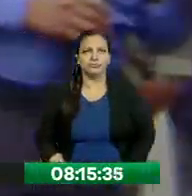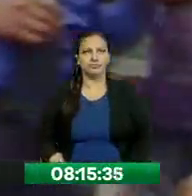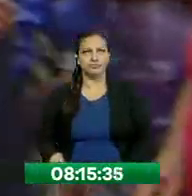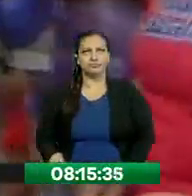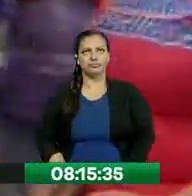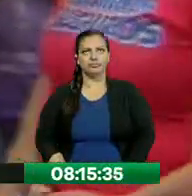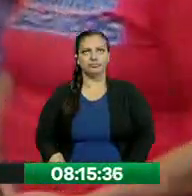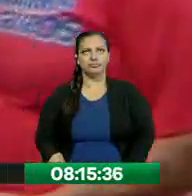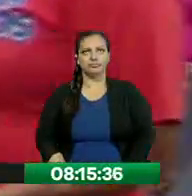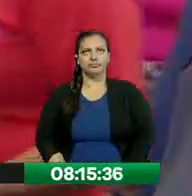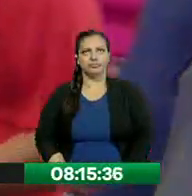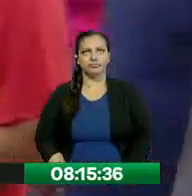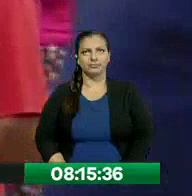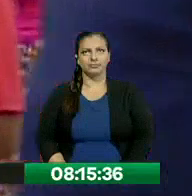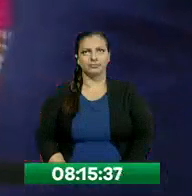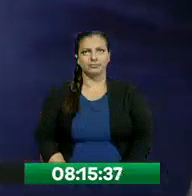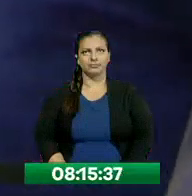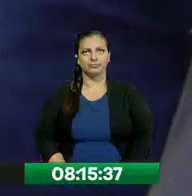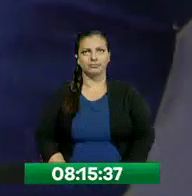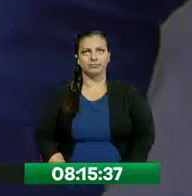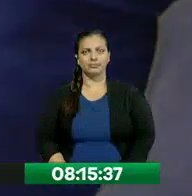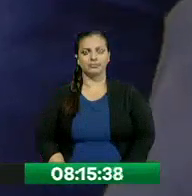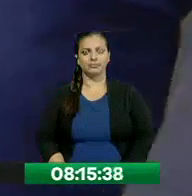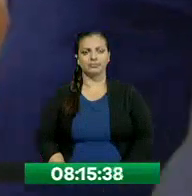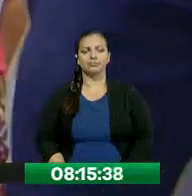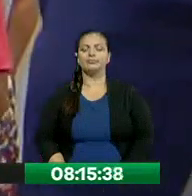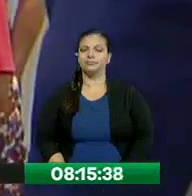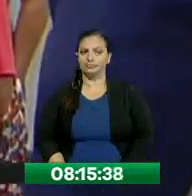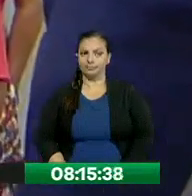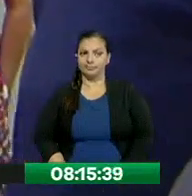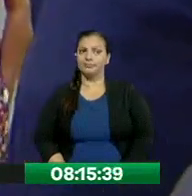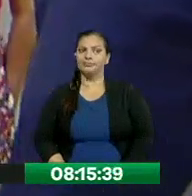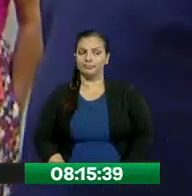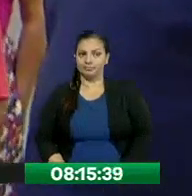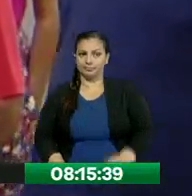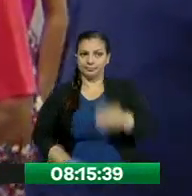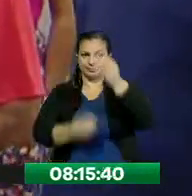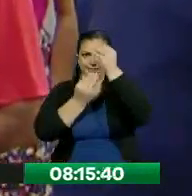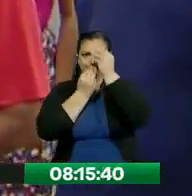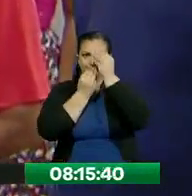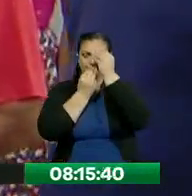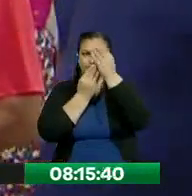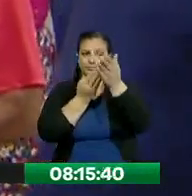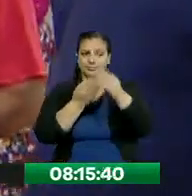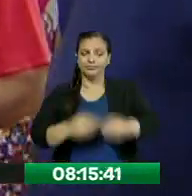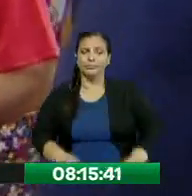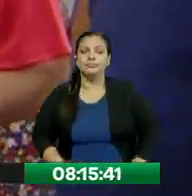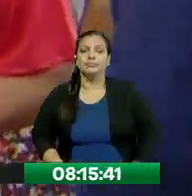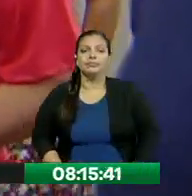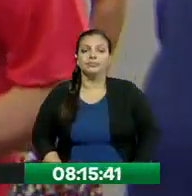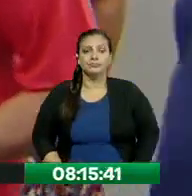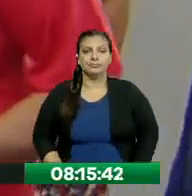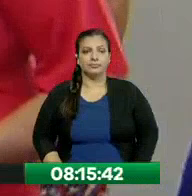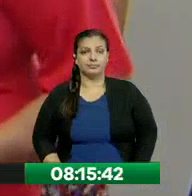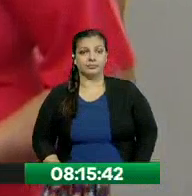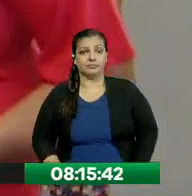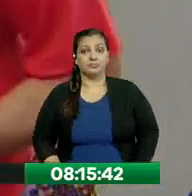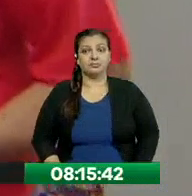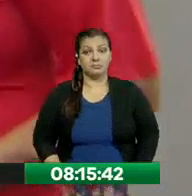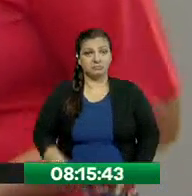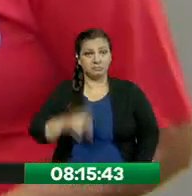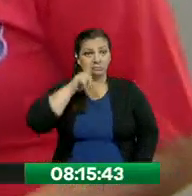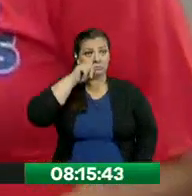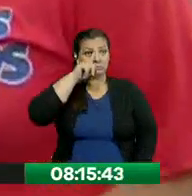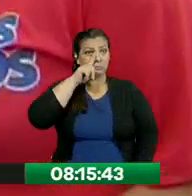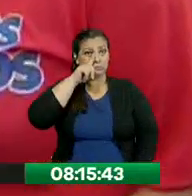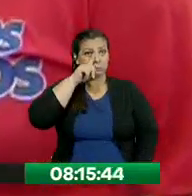Se le cortan la taponea. ¿Qué les hacen? Mire, aparte, no solamente la taponean, sino que vienen con un combo y rompen la